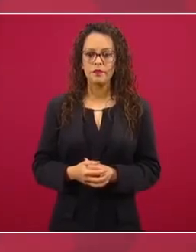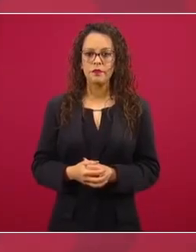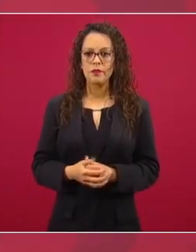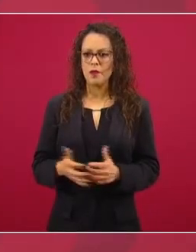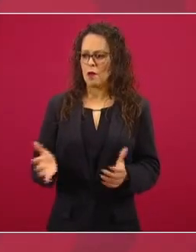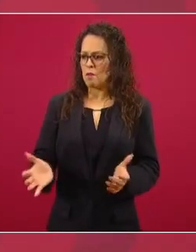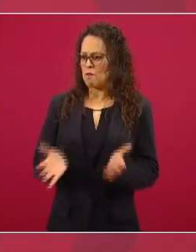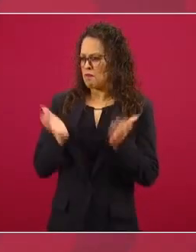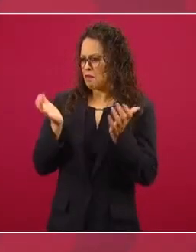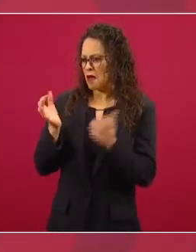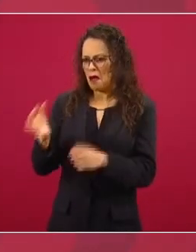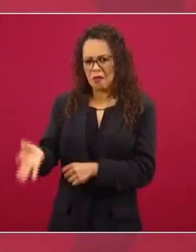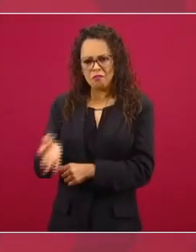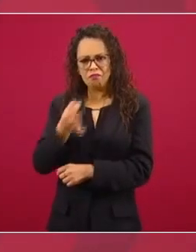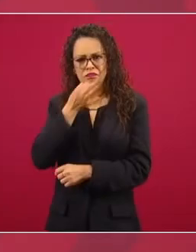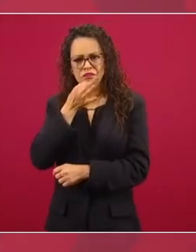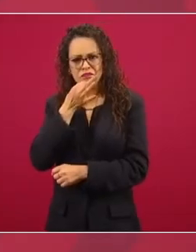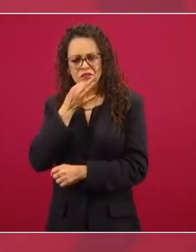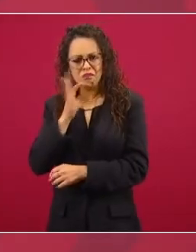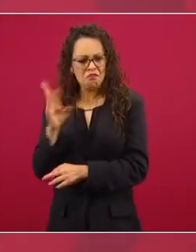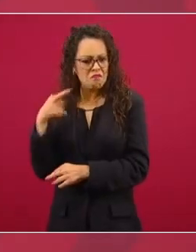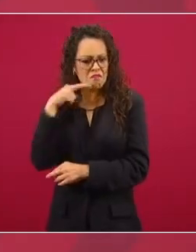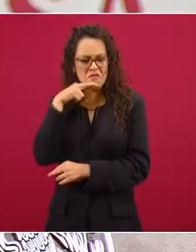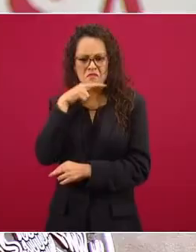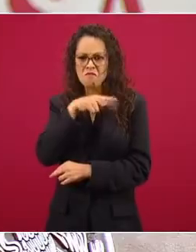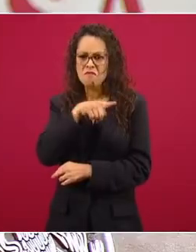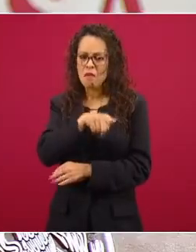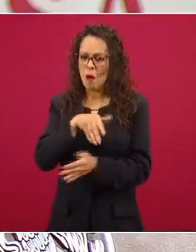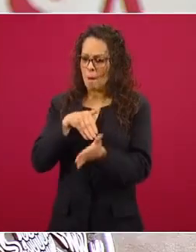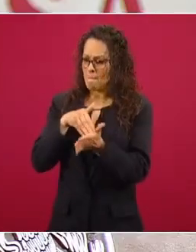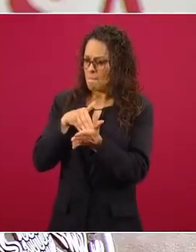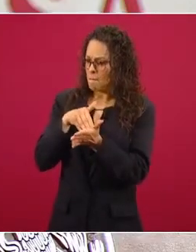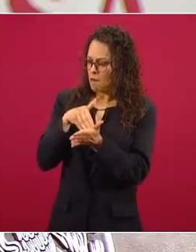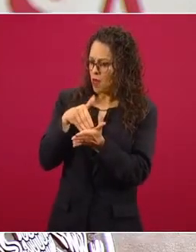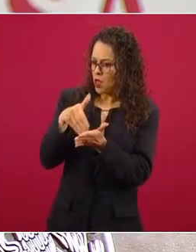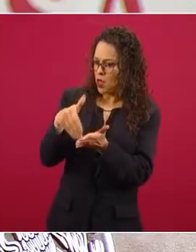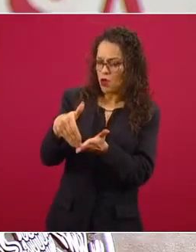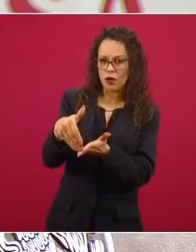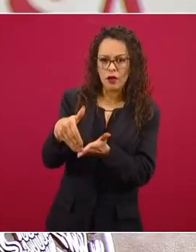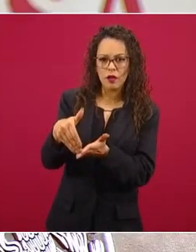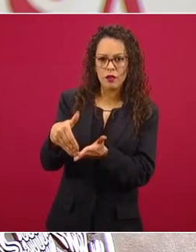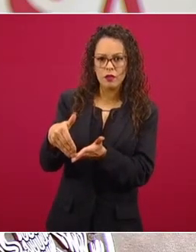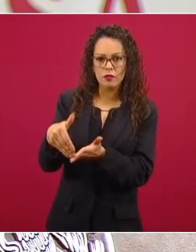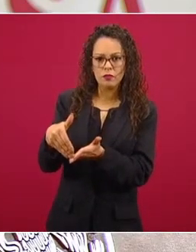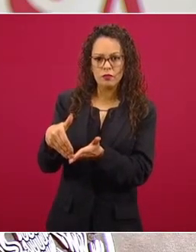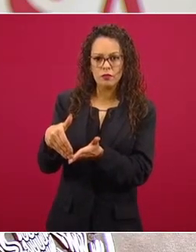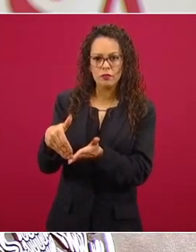millonarios unos cuantos despachos que se dedicaban a eso,